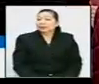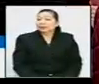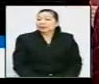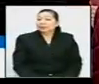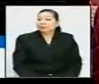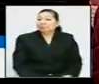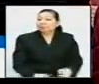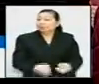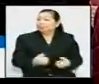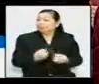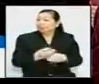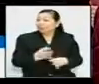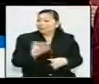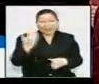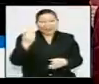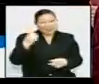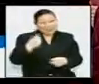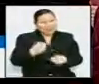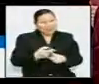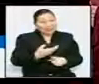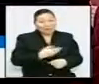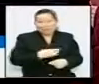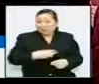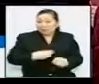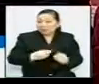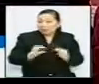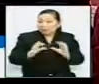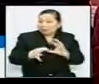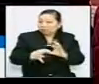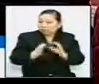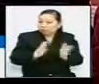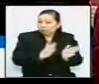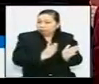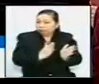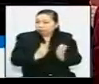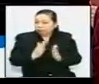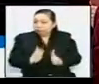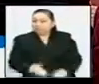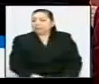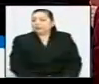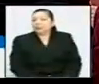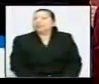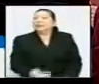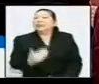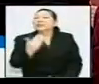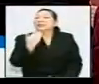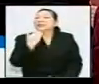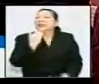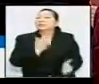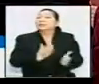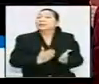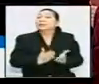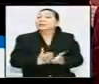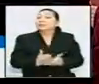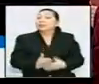y definitivamente renunció. Entonces, todo va concatenando. No olvidemos tampoco quién estaba de por